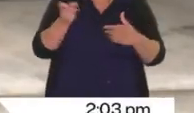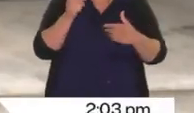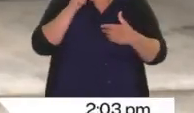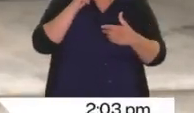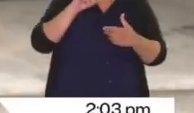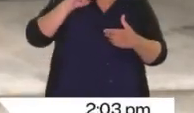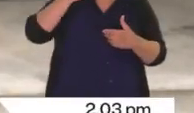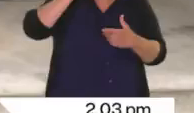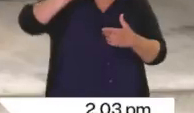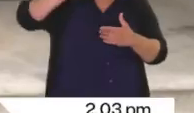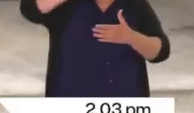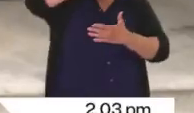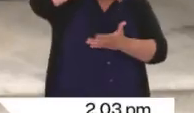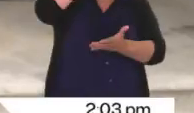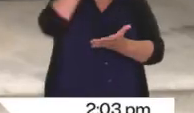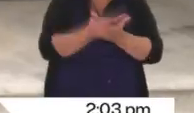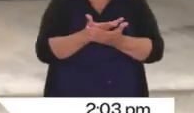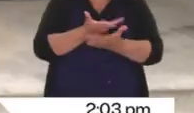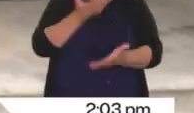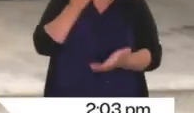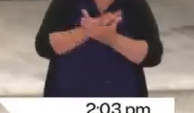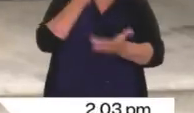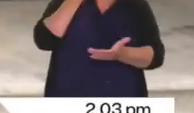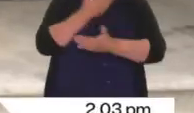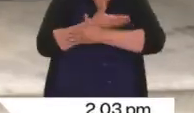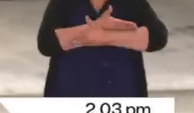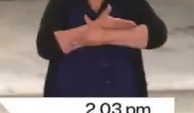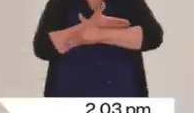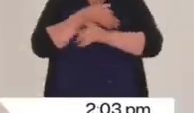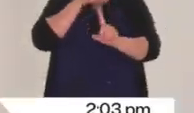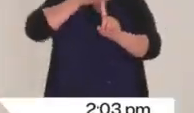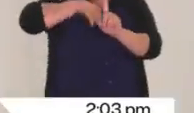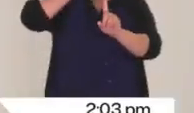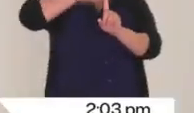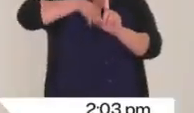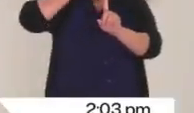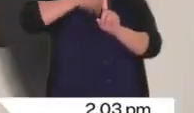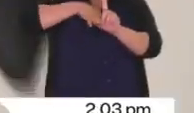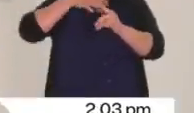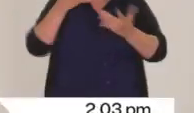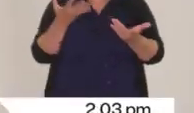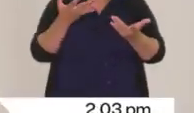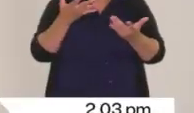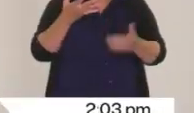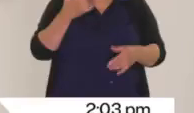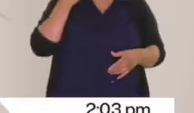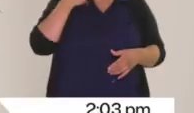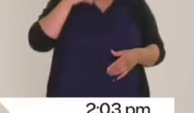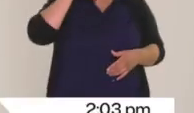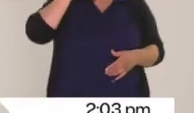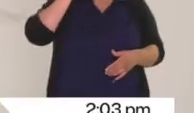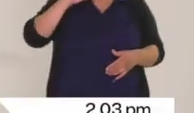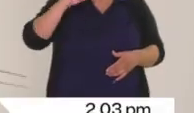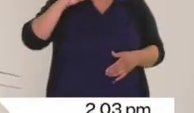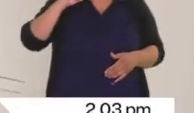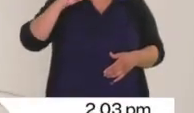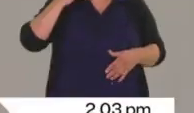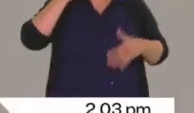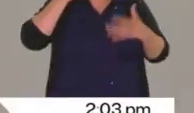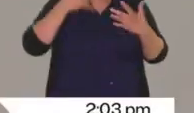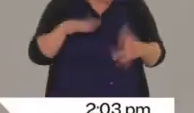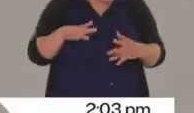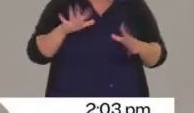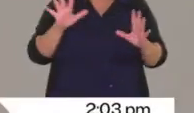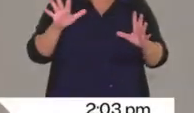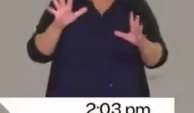segundo piso y dos porque es una bebé apenas tiene tres meses al parecer un menor de edad habría arrojado a sol sin embargo las autoridades